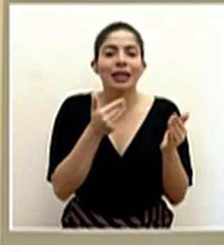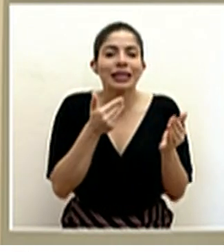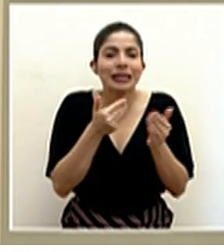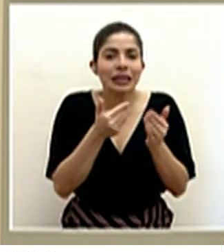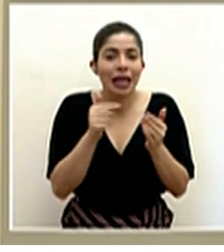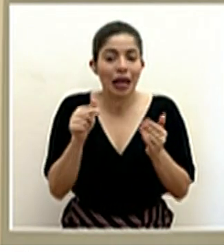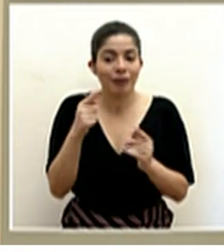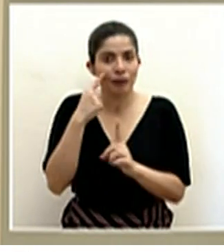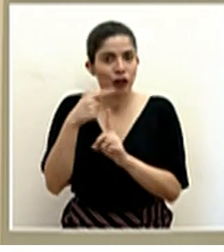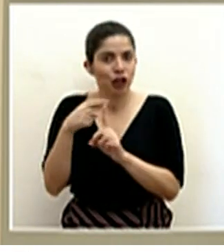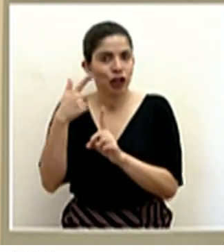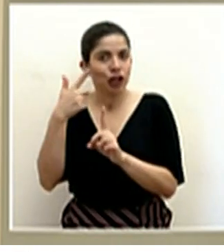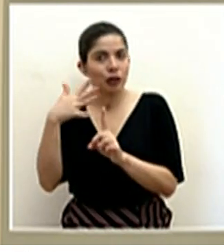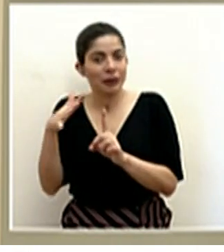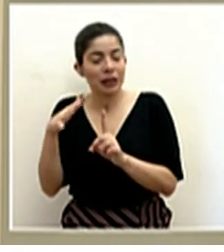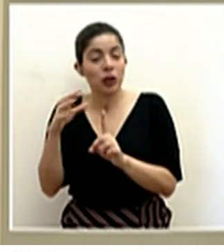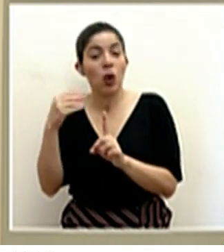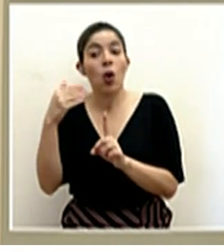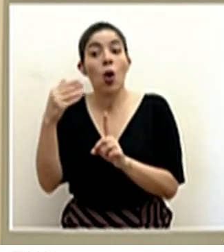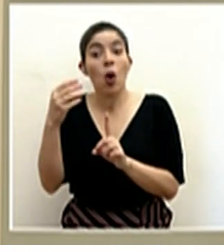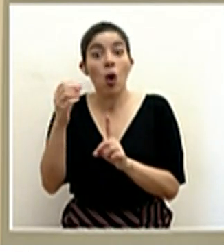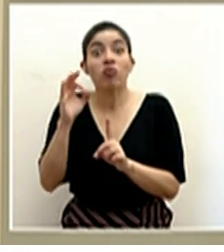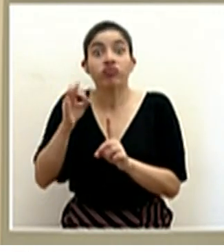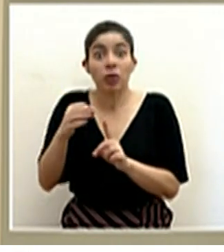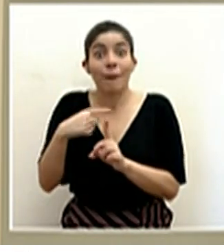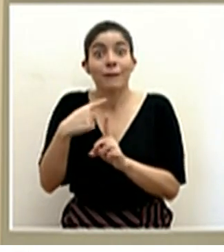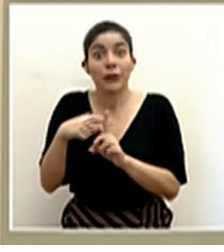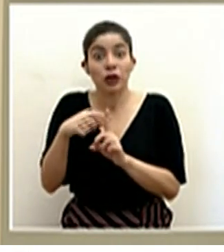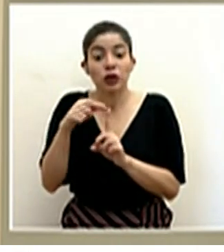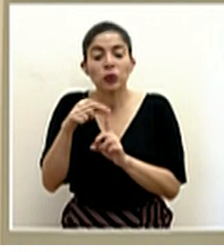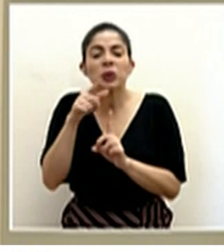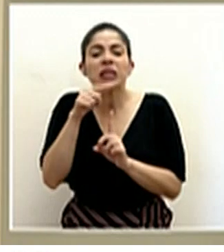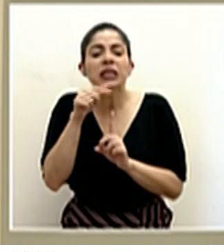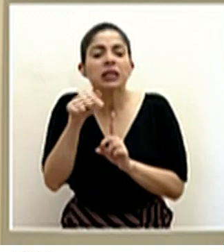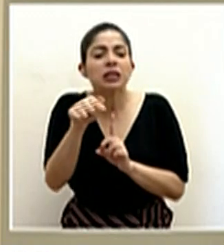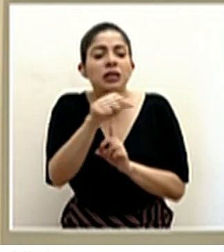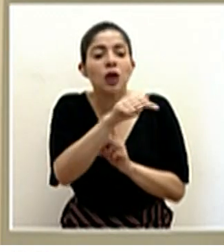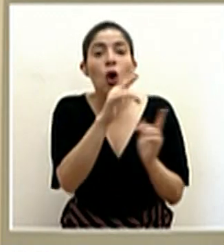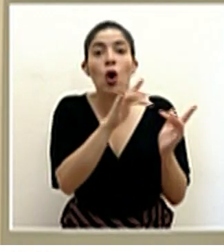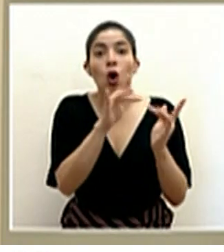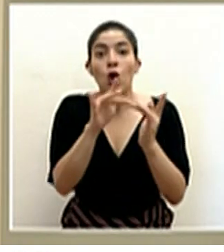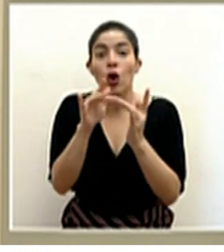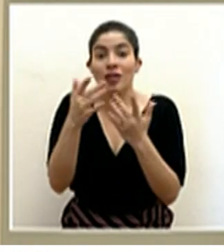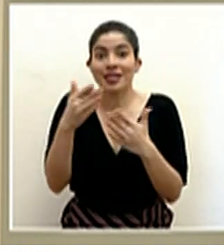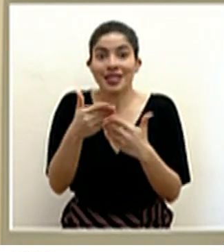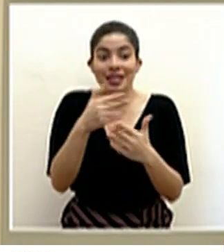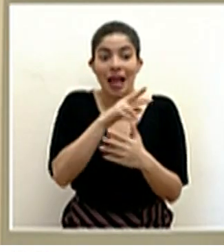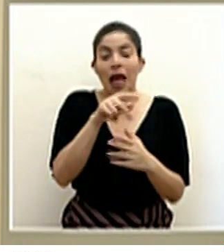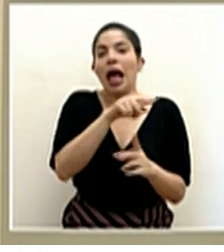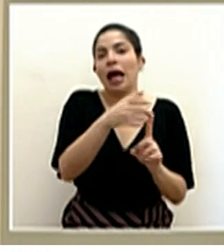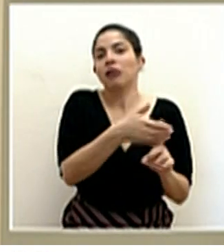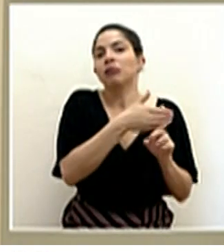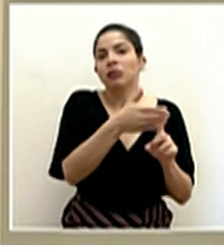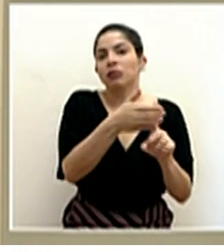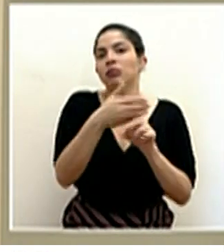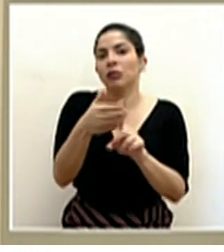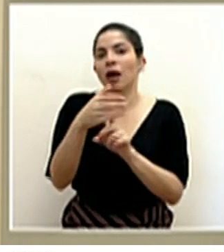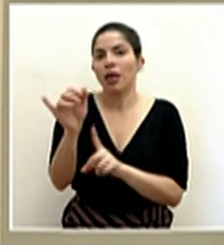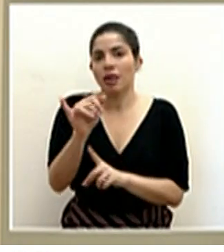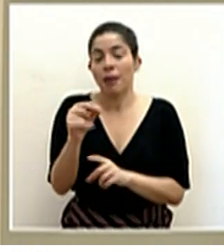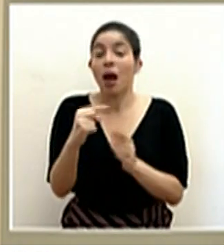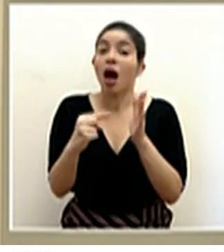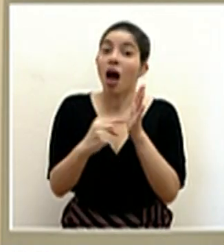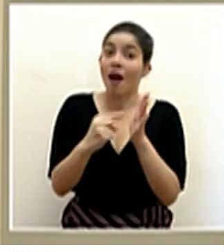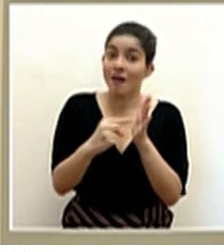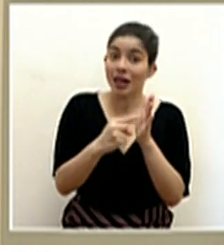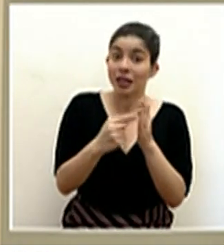persona sospechosa que ya, en el momento que se hace positiva, inmediatamente esos contactos cercanos también se ponen en aislamiento y, en algunos